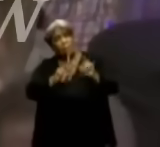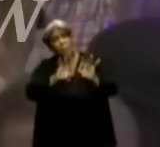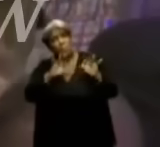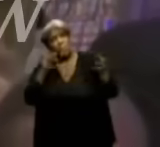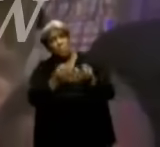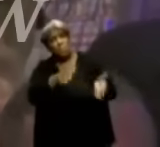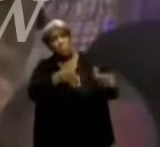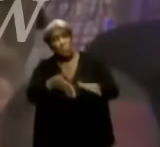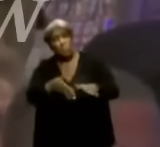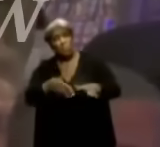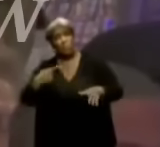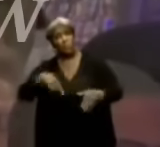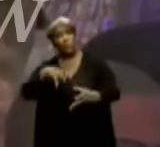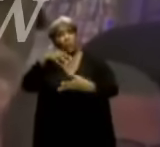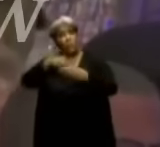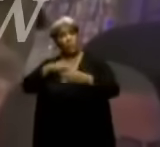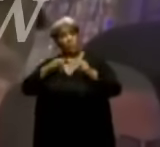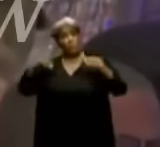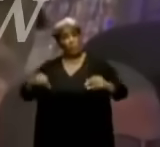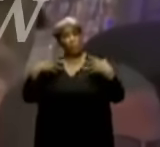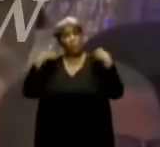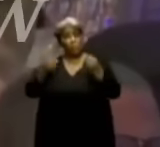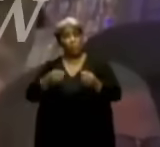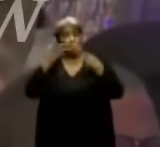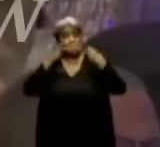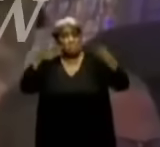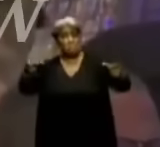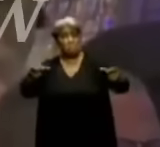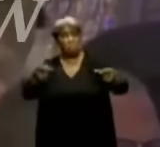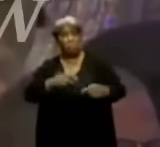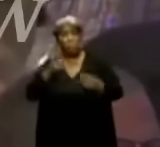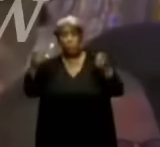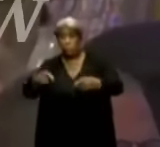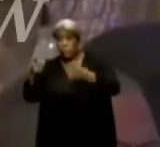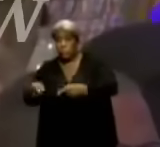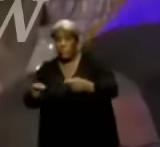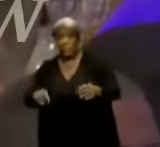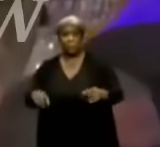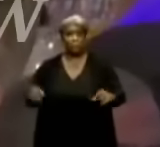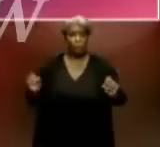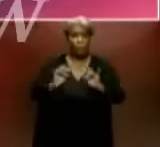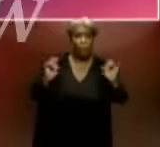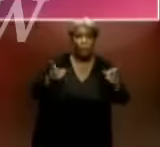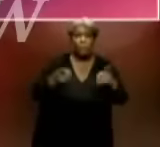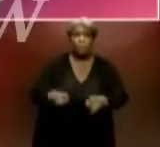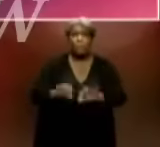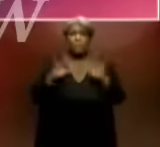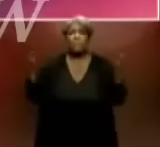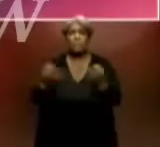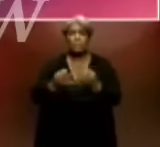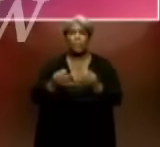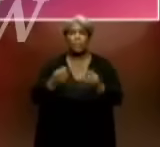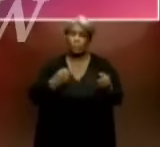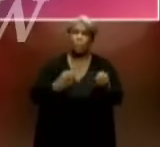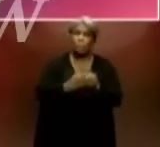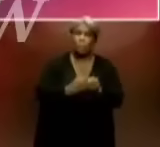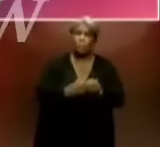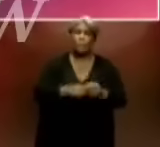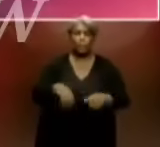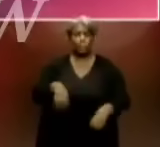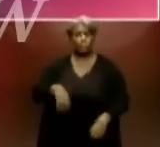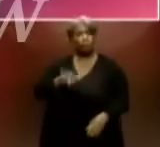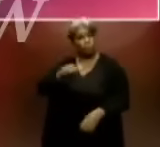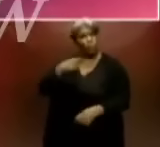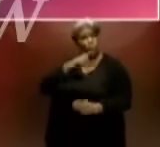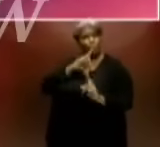a disposición del Ministerio de Salud Pública cuando se presentan estas crisis. Sí, pero ahí voy. Y estamos,